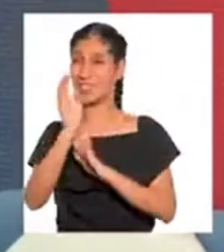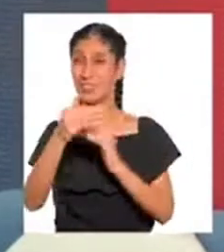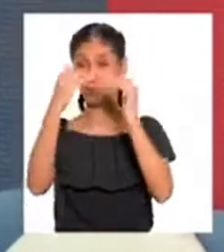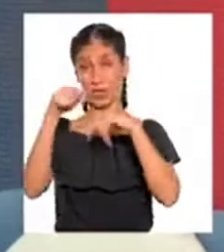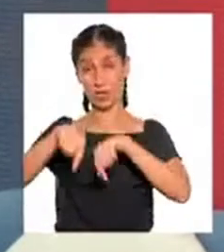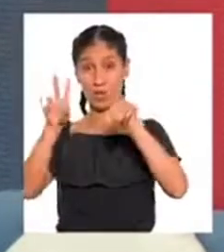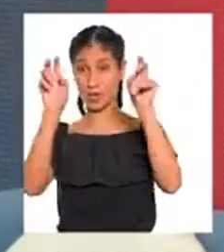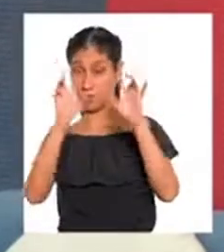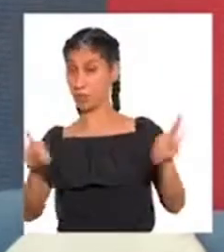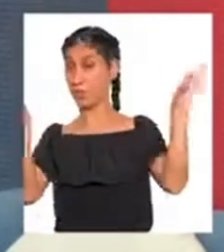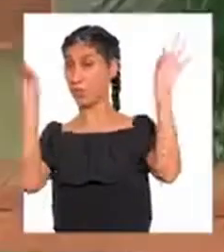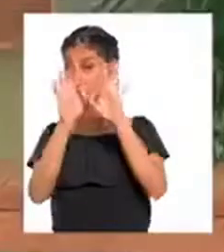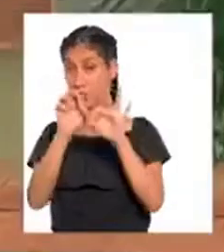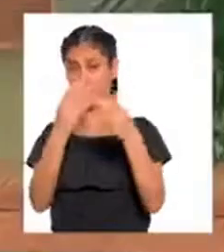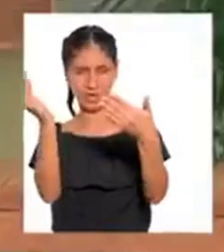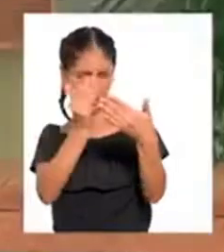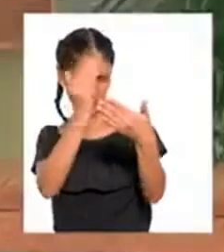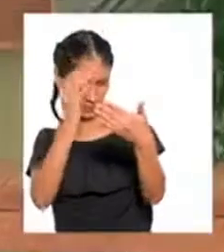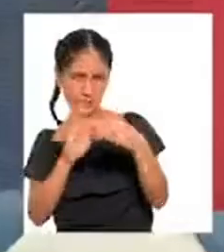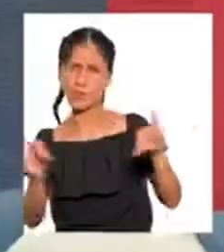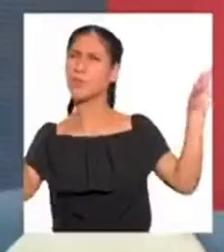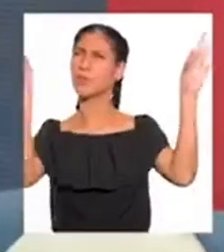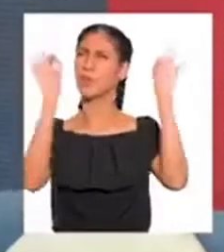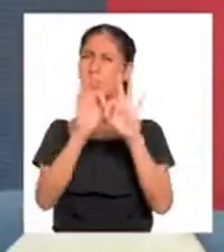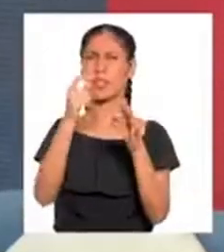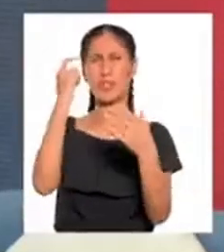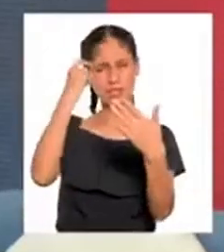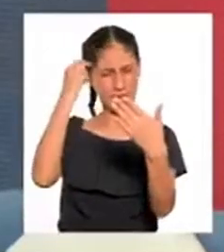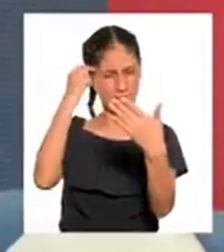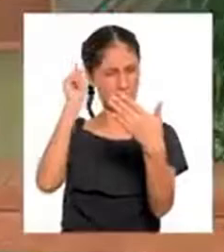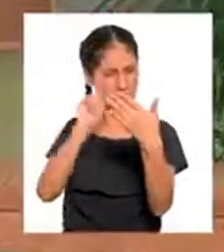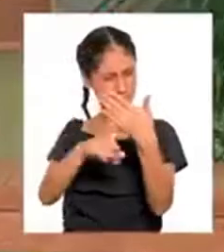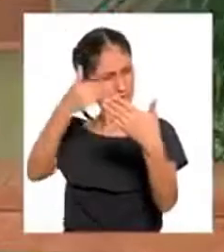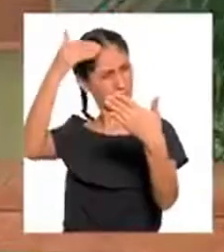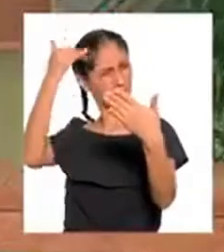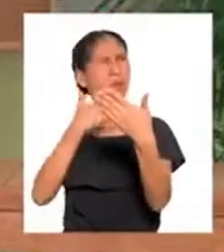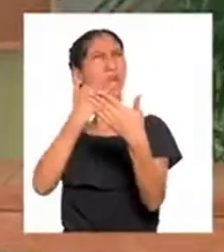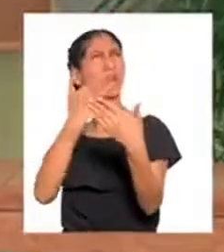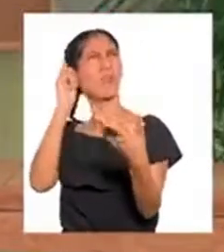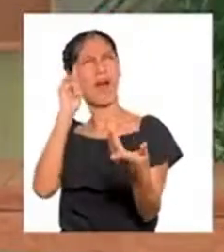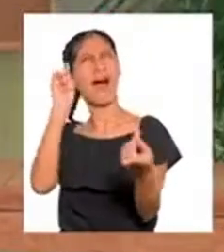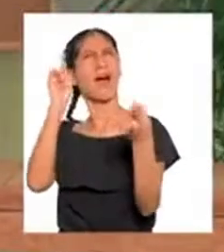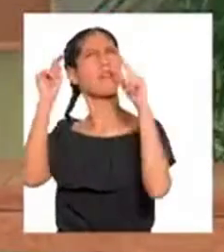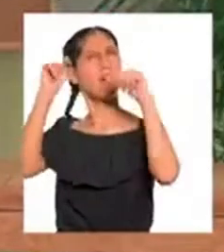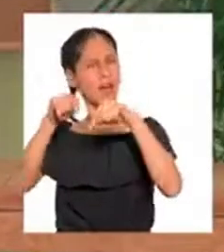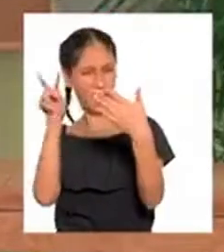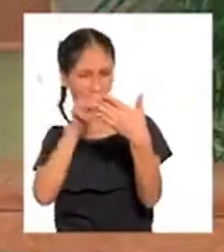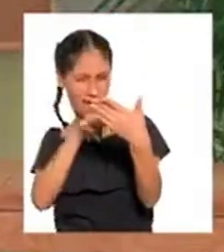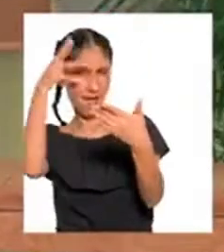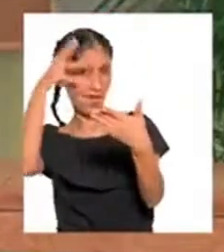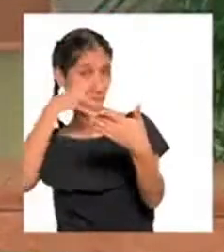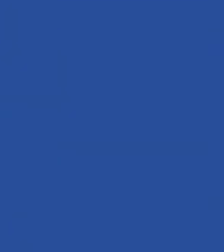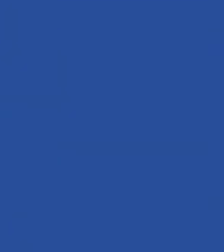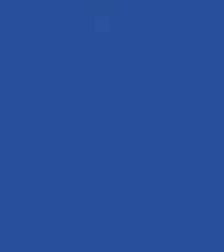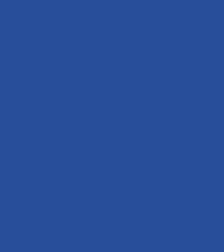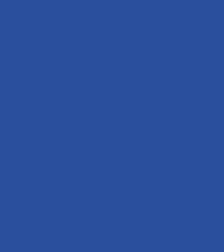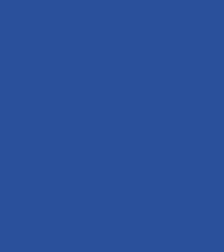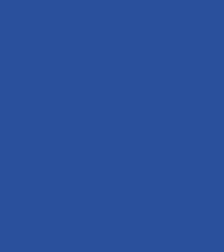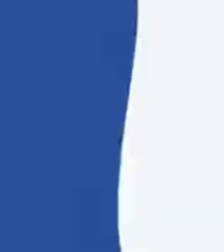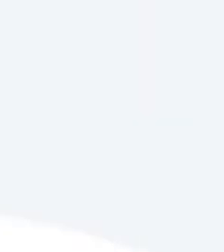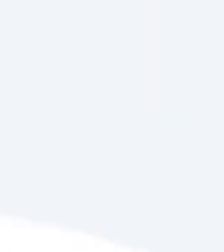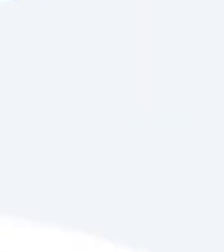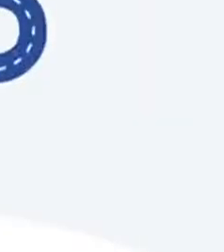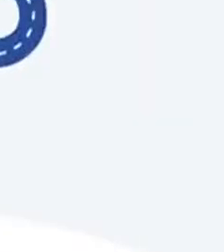Qué necesario es dar una mirada a nuestro pasado para comprender el presente. Así es, Promo 2021. Continuamos luego de la pausa.